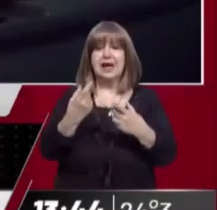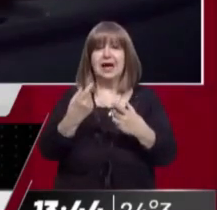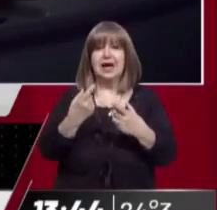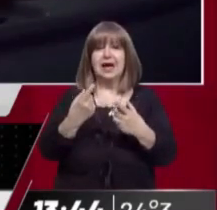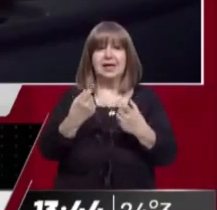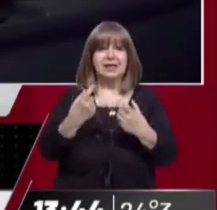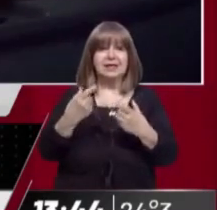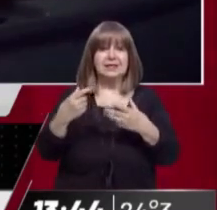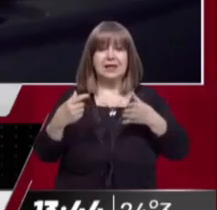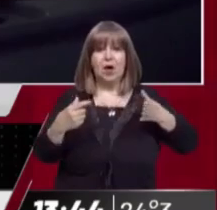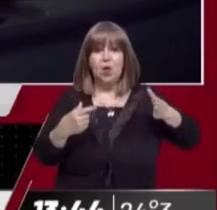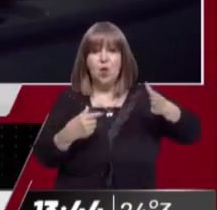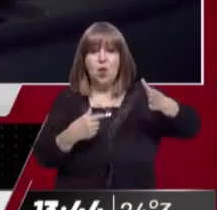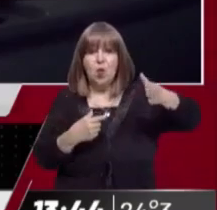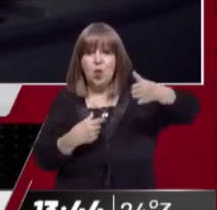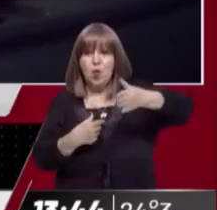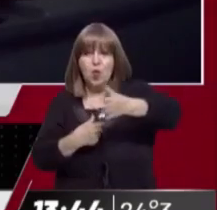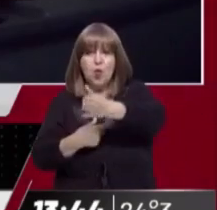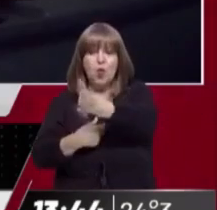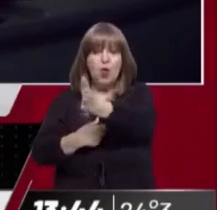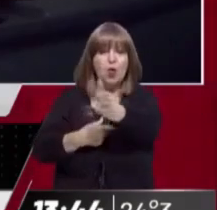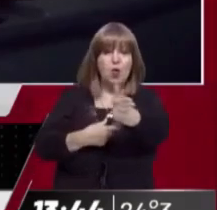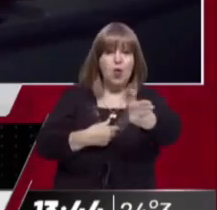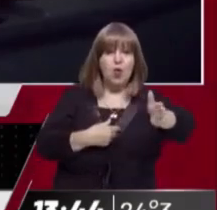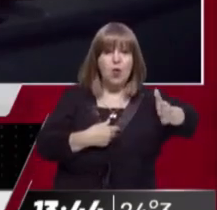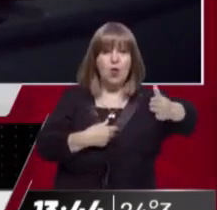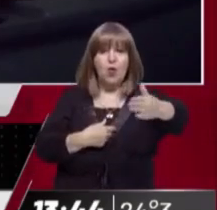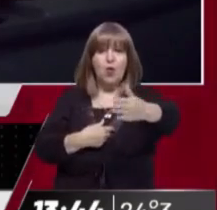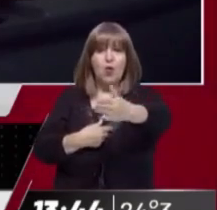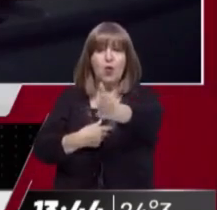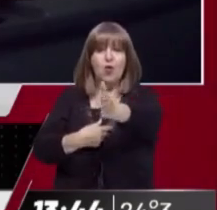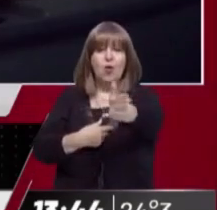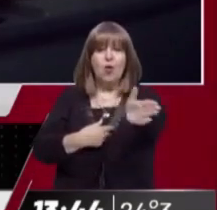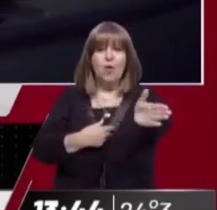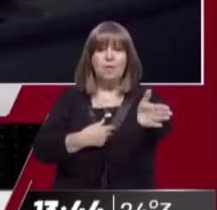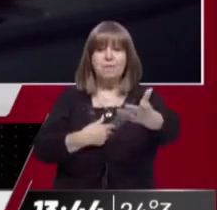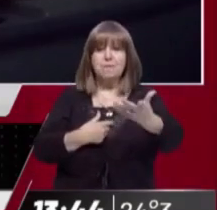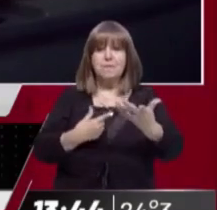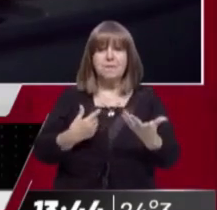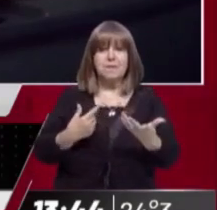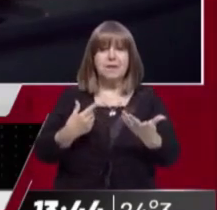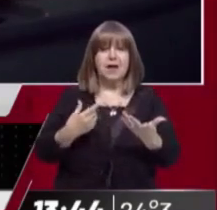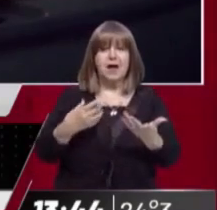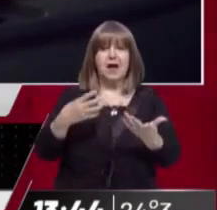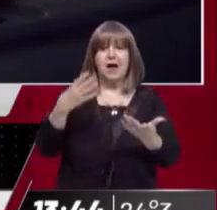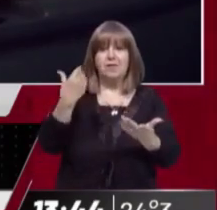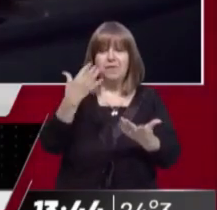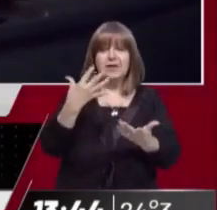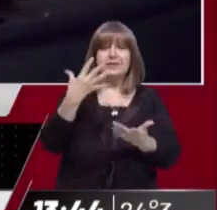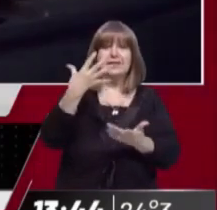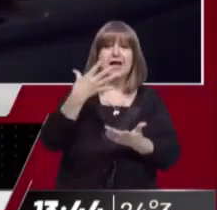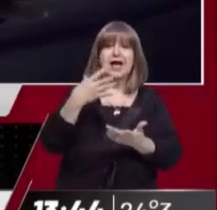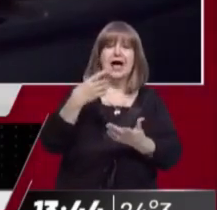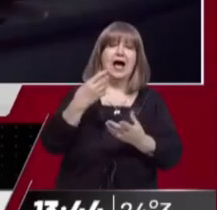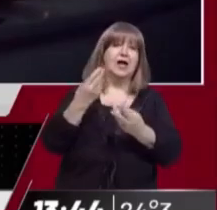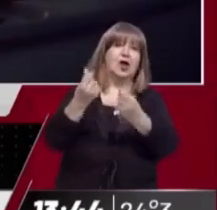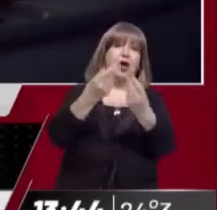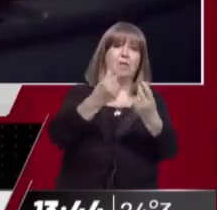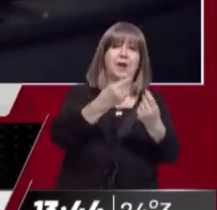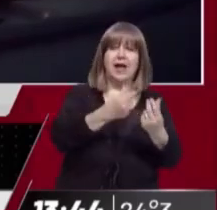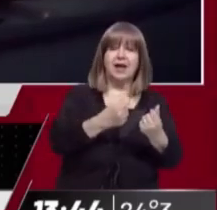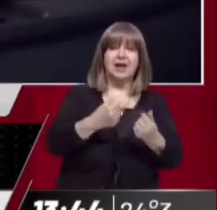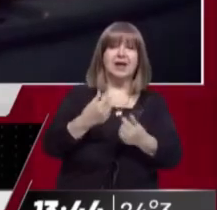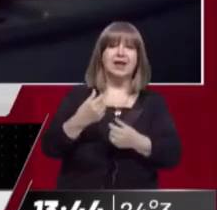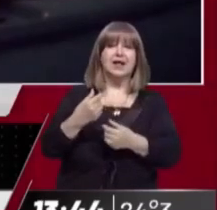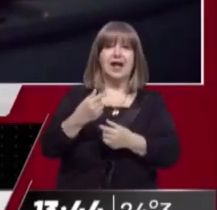comisario mira como se lo tomaron en broma justamente que No utilizó el 5% de descuento que hay en las compras